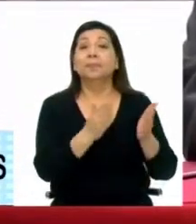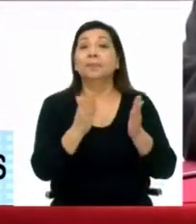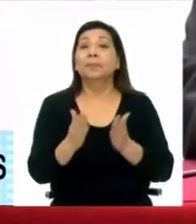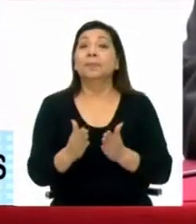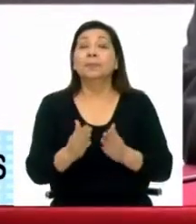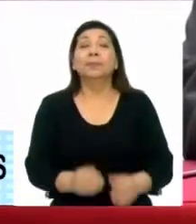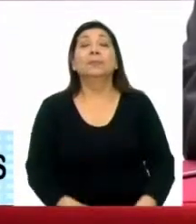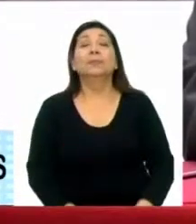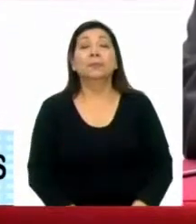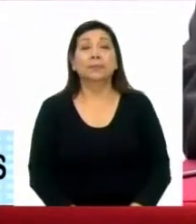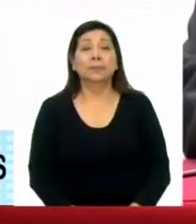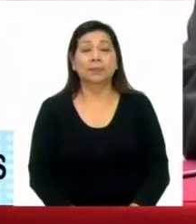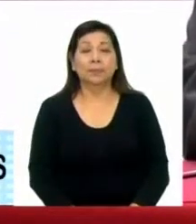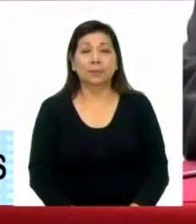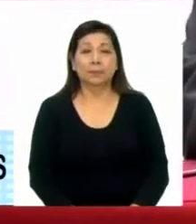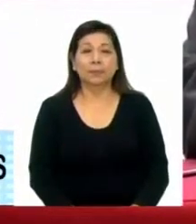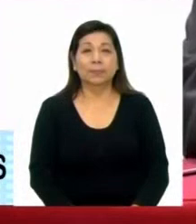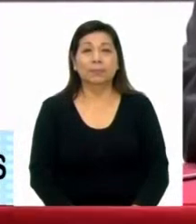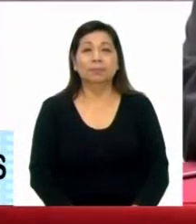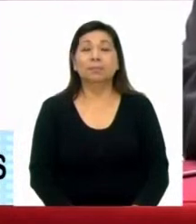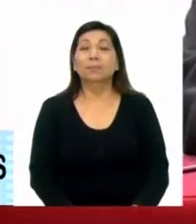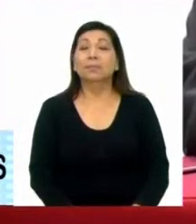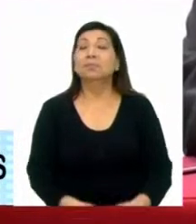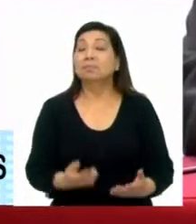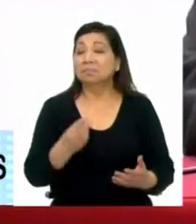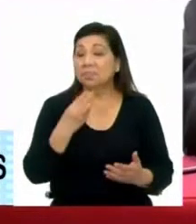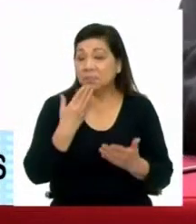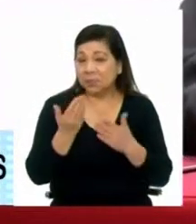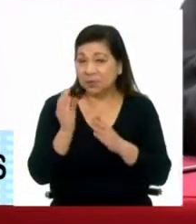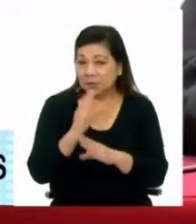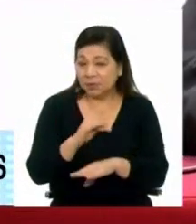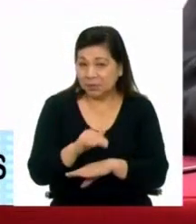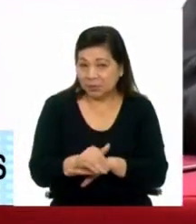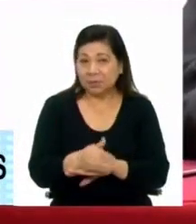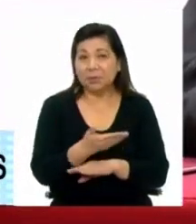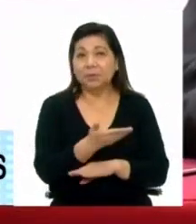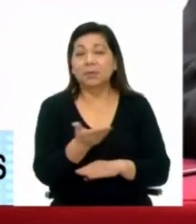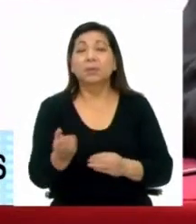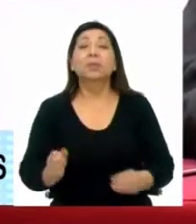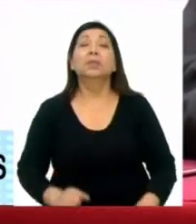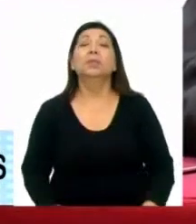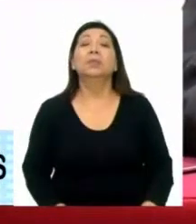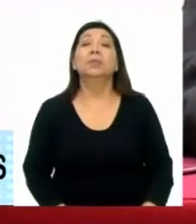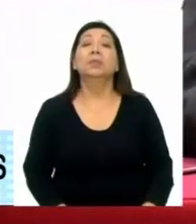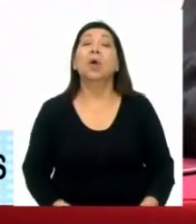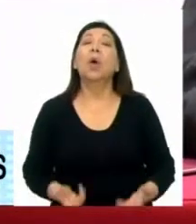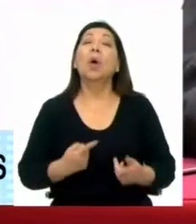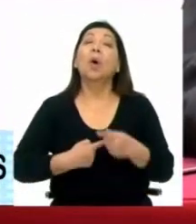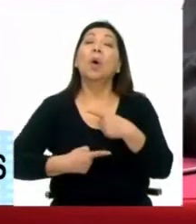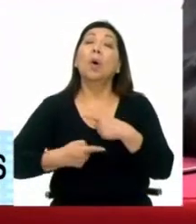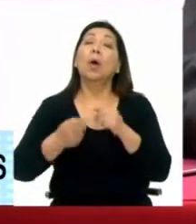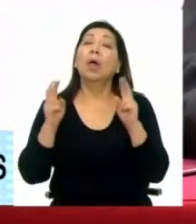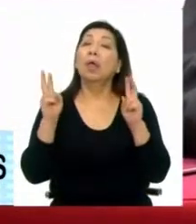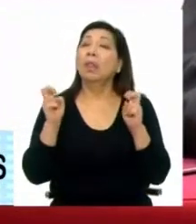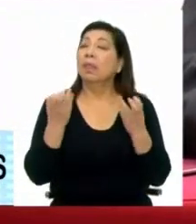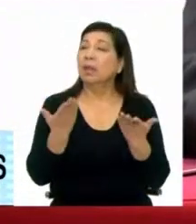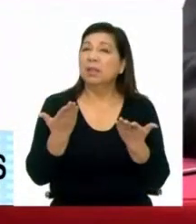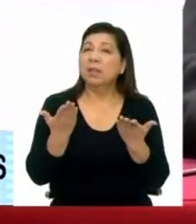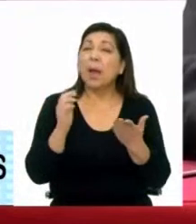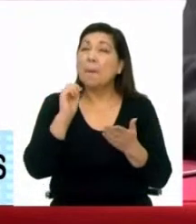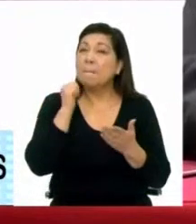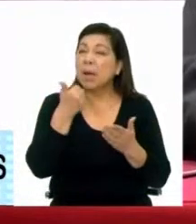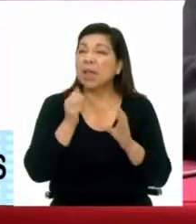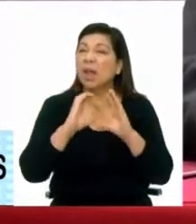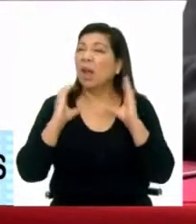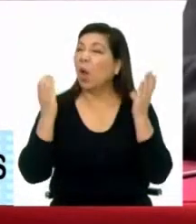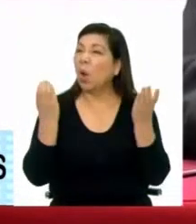Reina Farge, de ATV. Buenas noches, ministro. Buenas noches, premier. Con respecto, volviendo un poco a lo que va a suceder